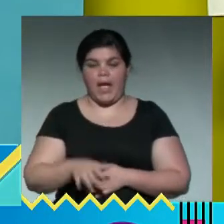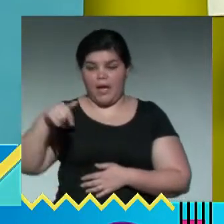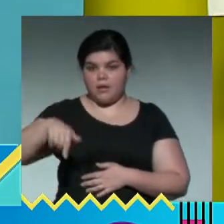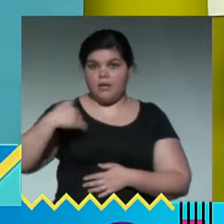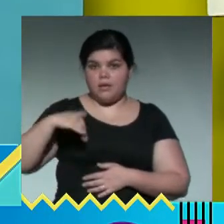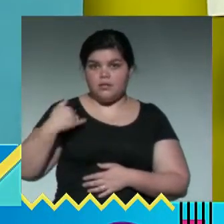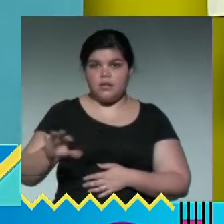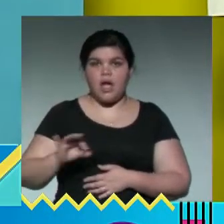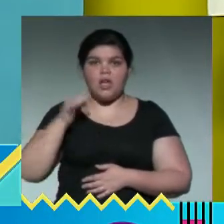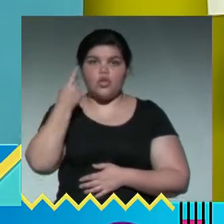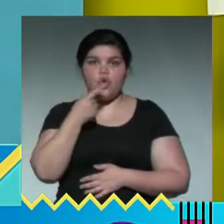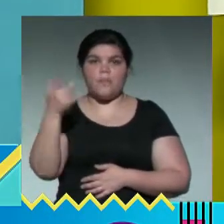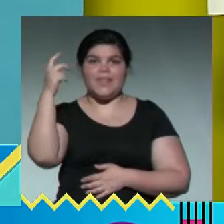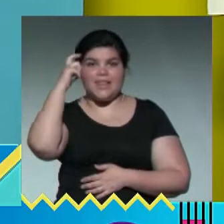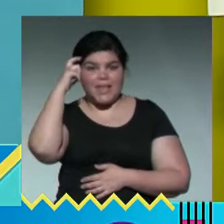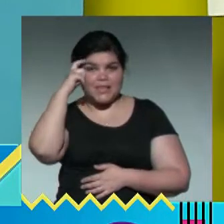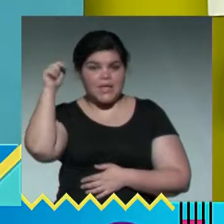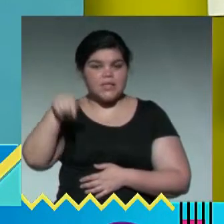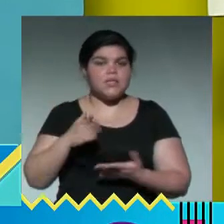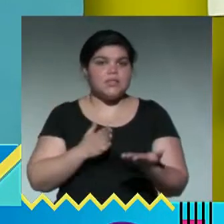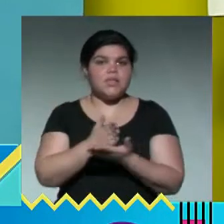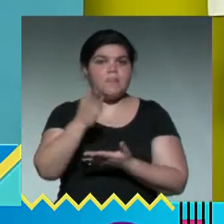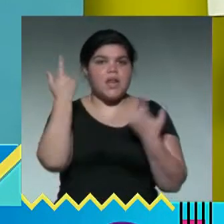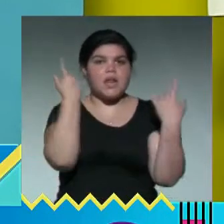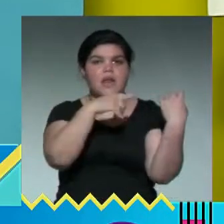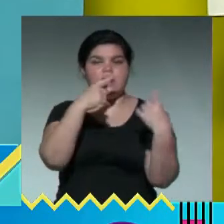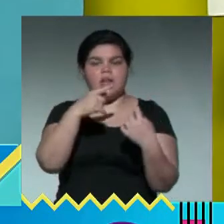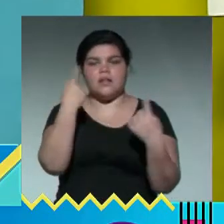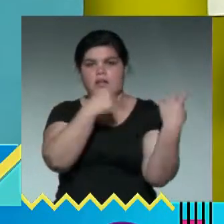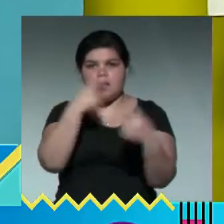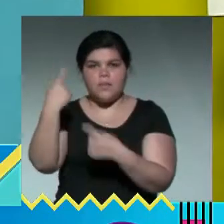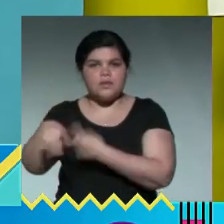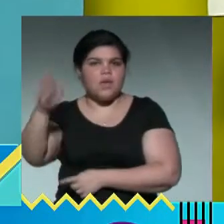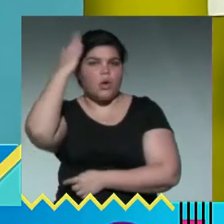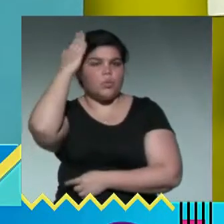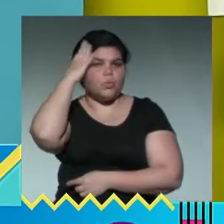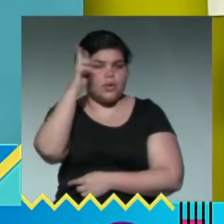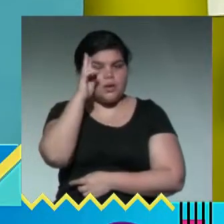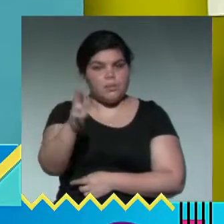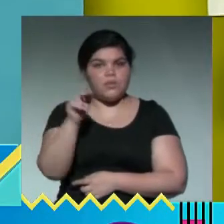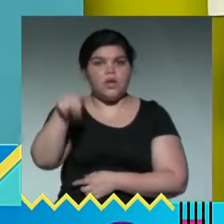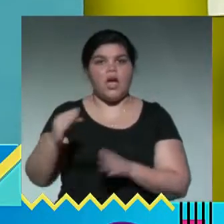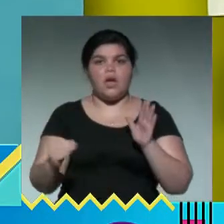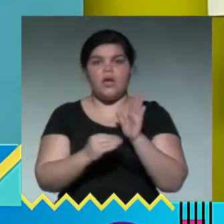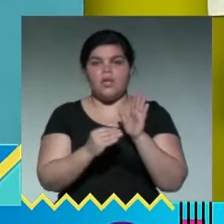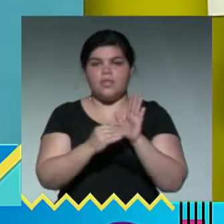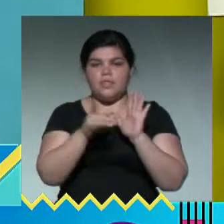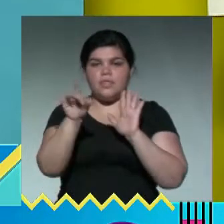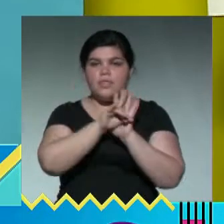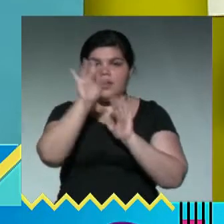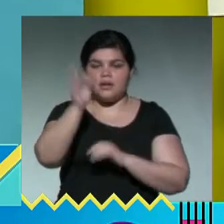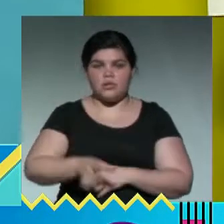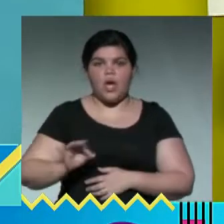2010 conmemoramos el Día del Respeto a la Diversidad Cultural a partir de un decreto presidencial en 1584 del año